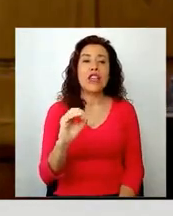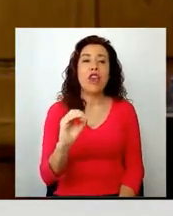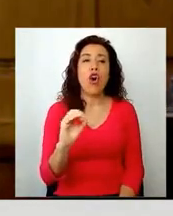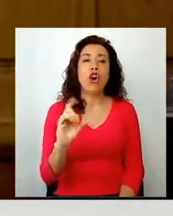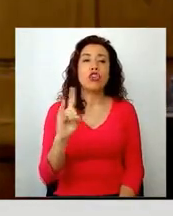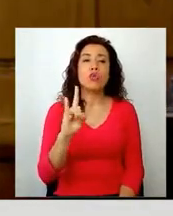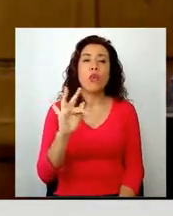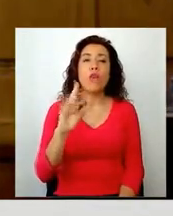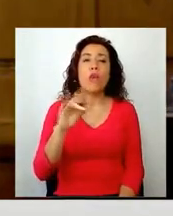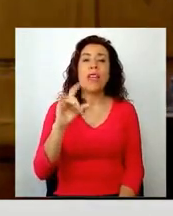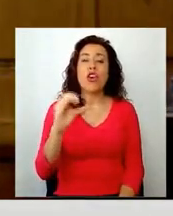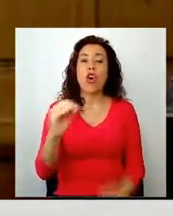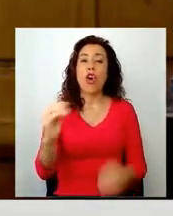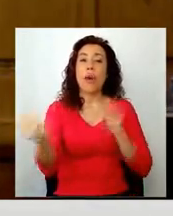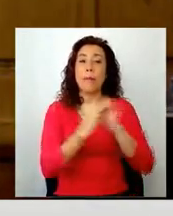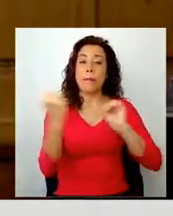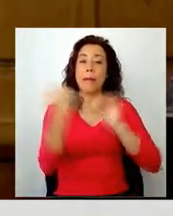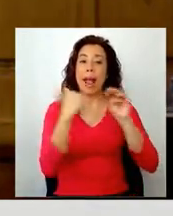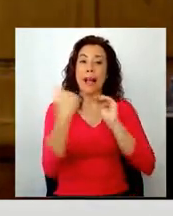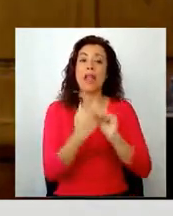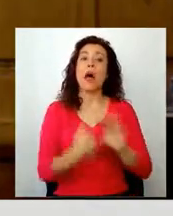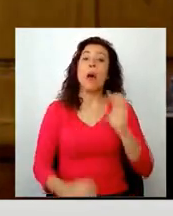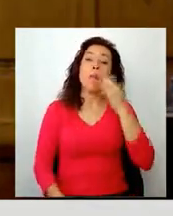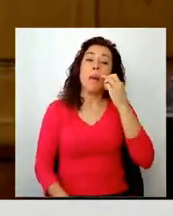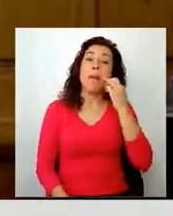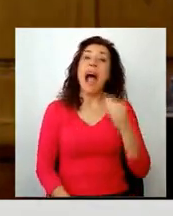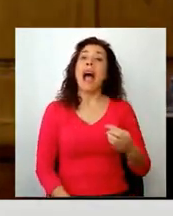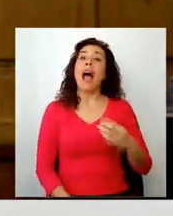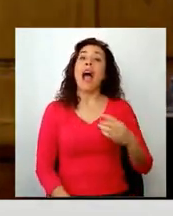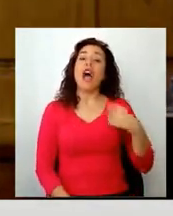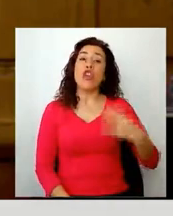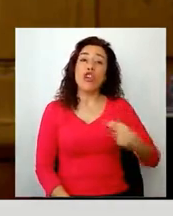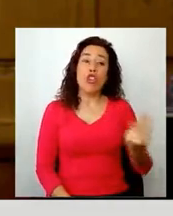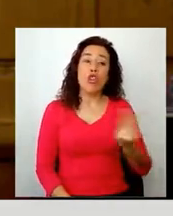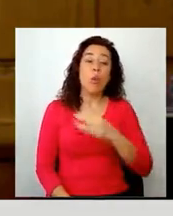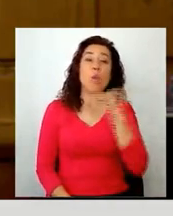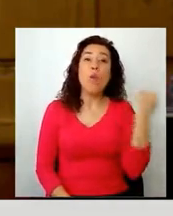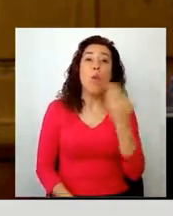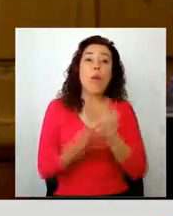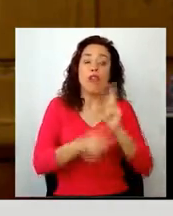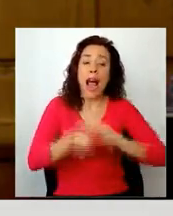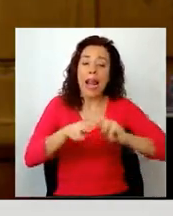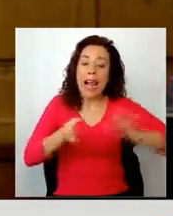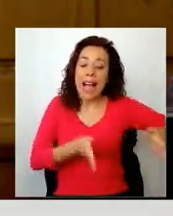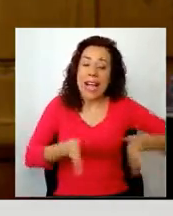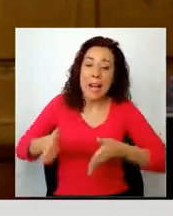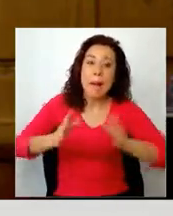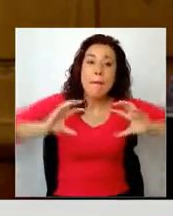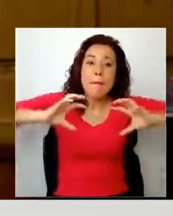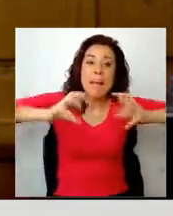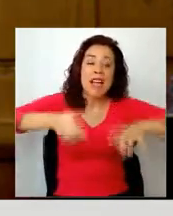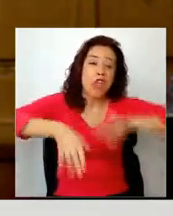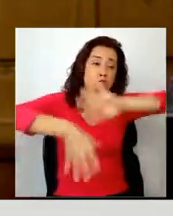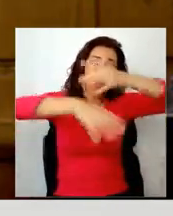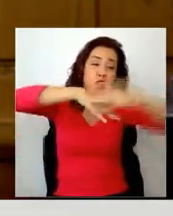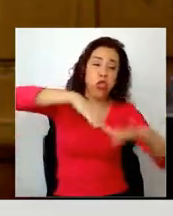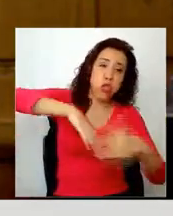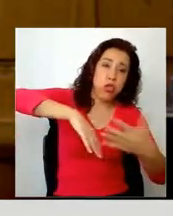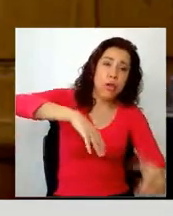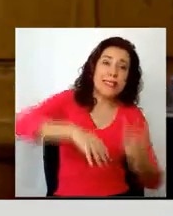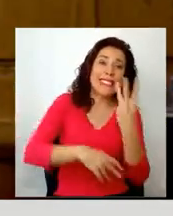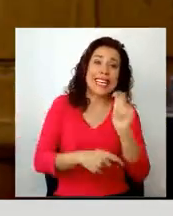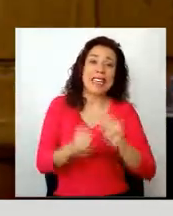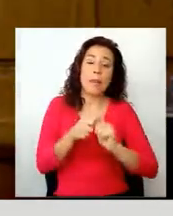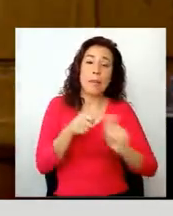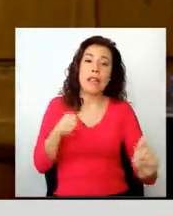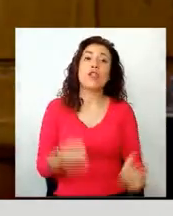y su de 50 murieron en collipulli mientras reparaban un camino porque la máquina se desbarrancó 30 metros otro trabajador